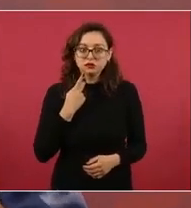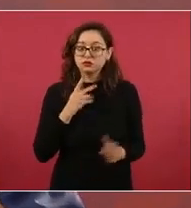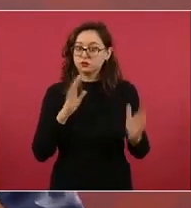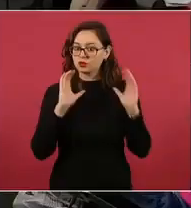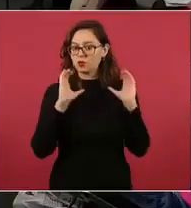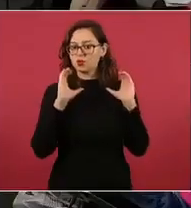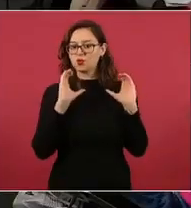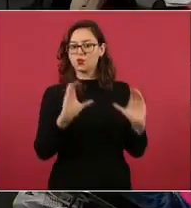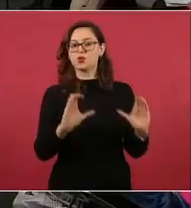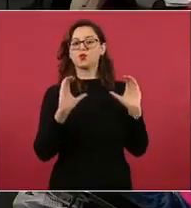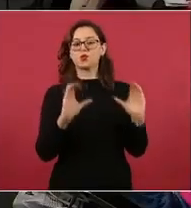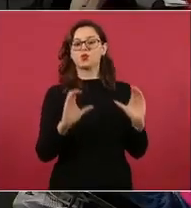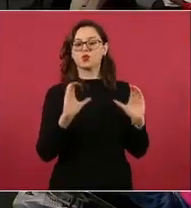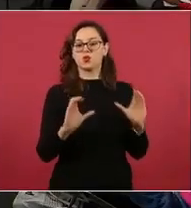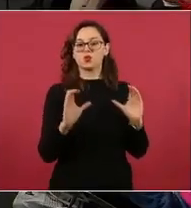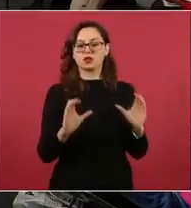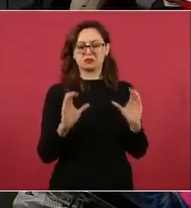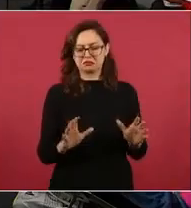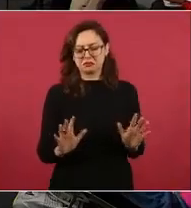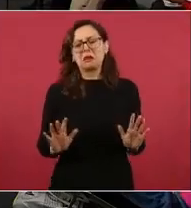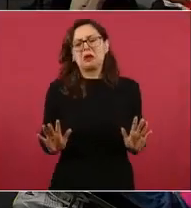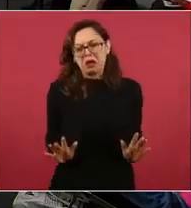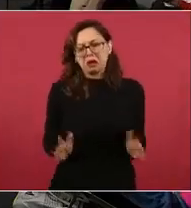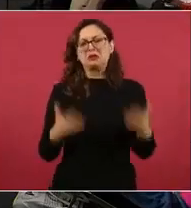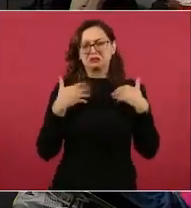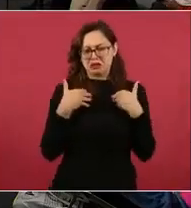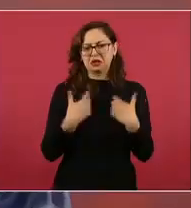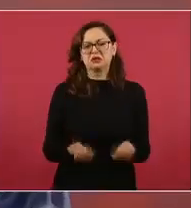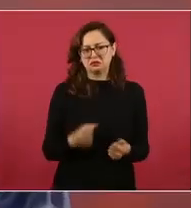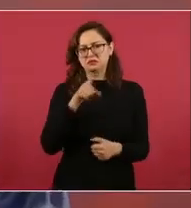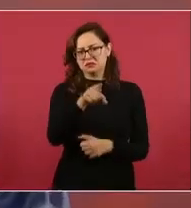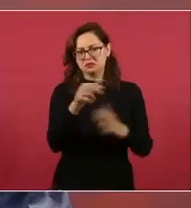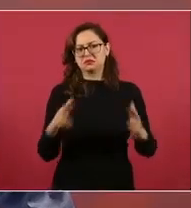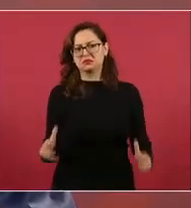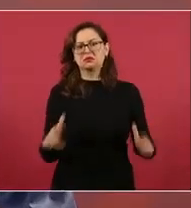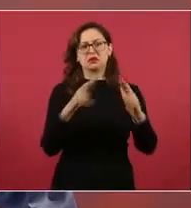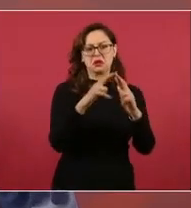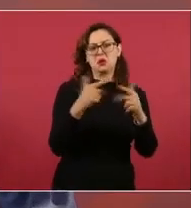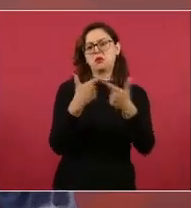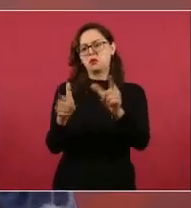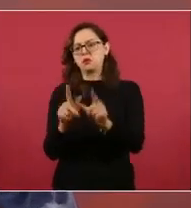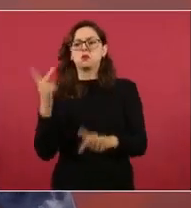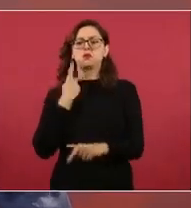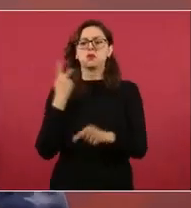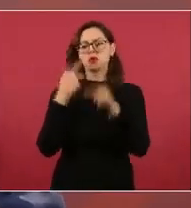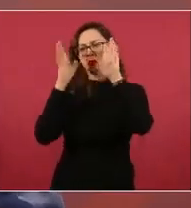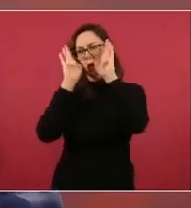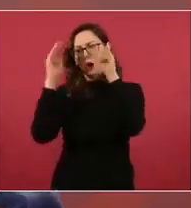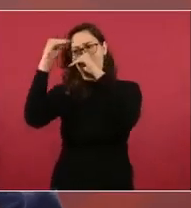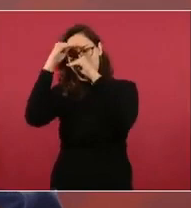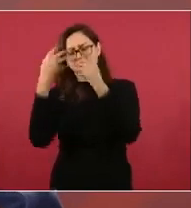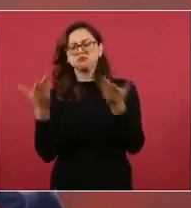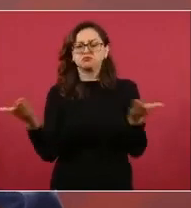Una cosa es que tengan simpatías con los partidos conservadores y otra cosa es